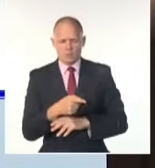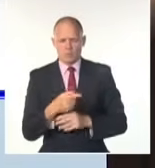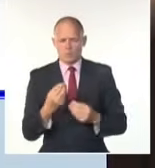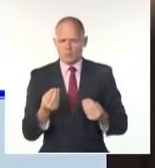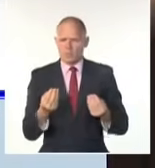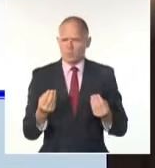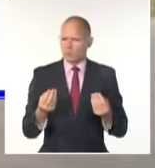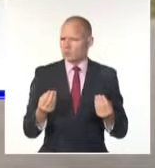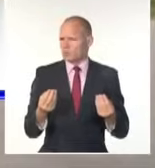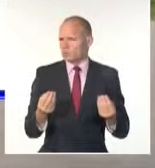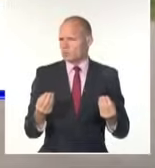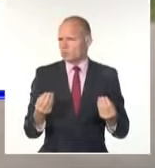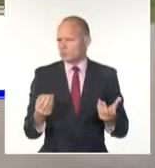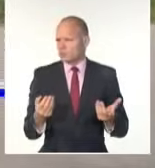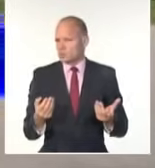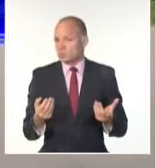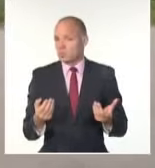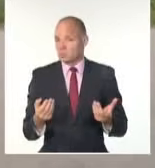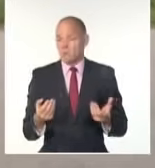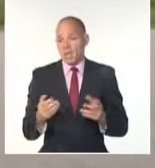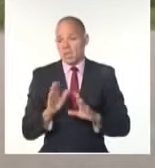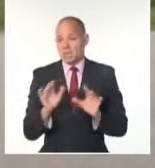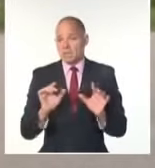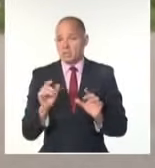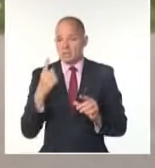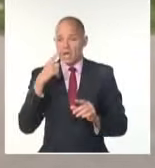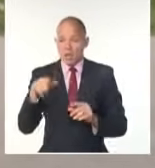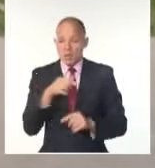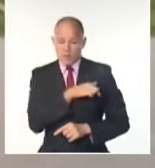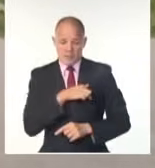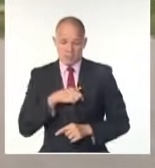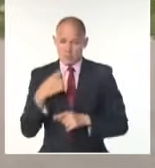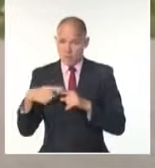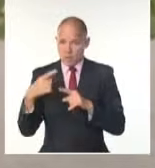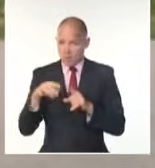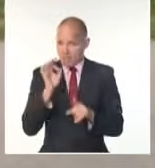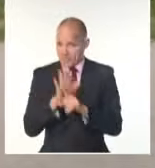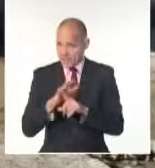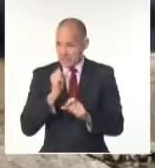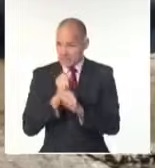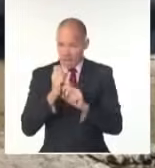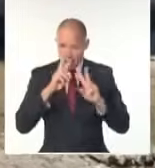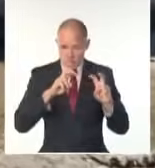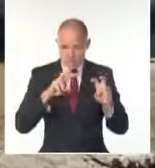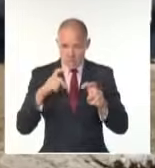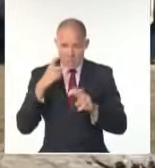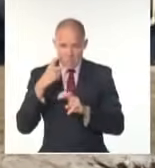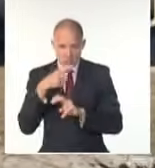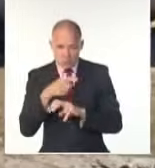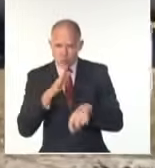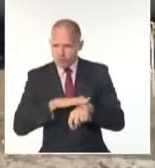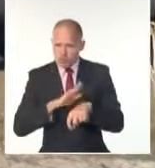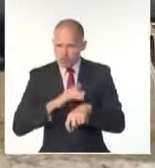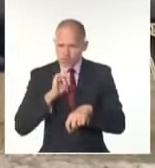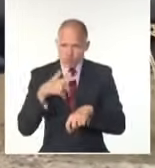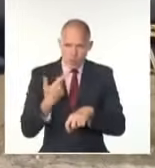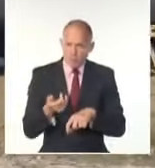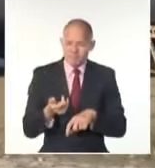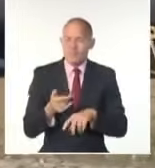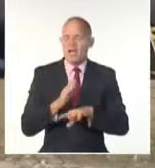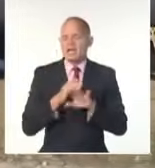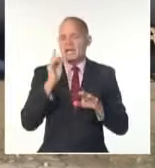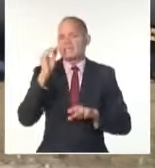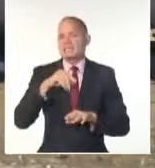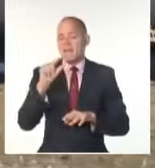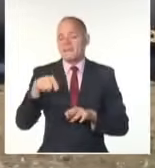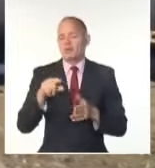de un hecho de asesinato. La labor de varios órganos del Ministerio del Interior determinó que el asesinato tenía como trasfondo a una salida ilegal